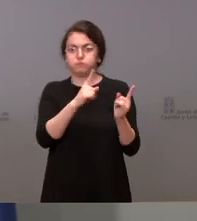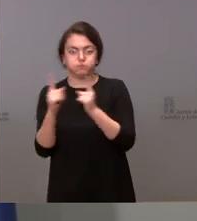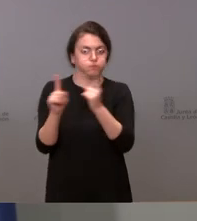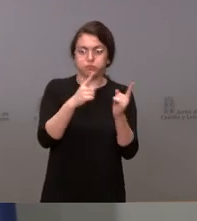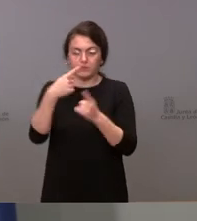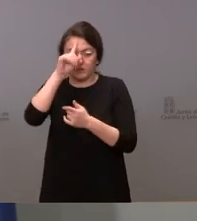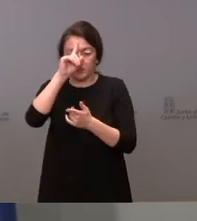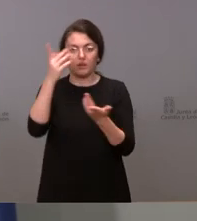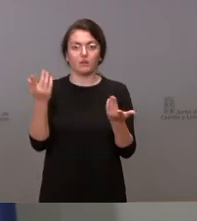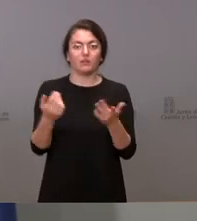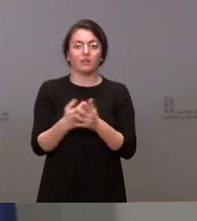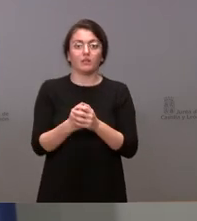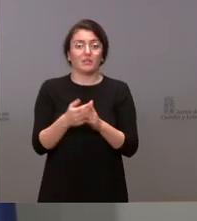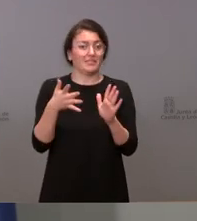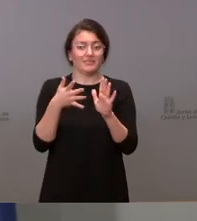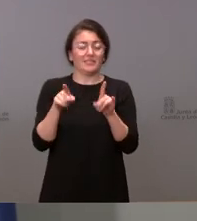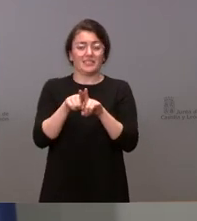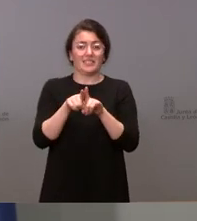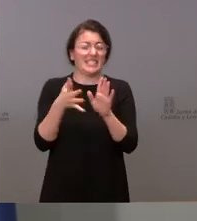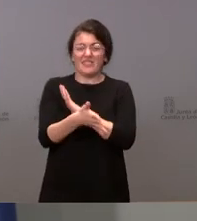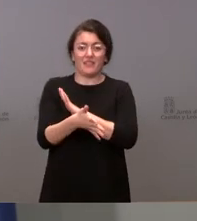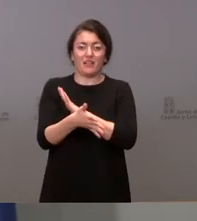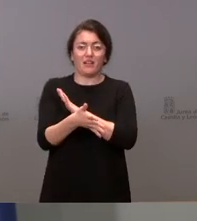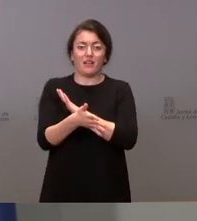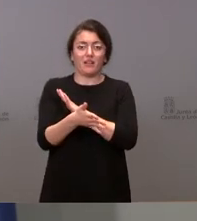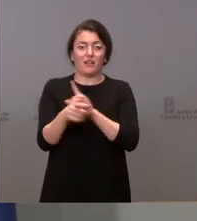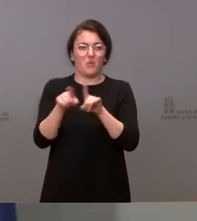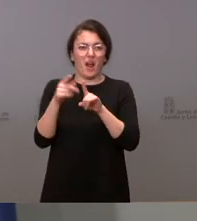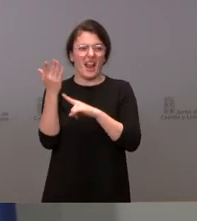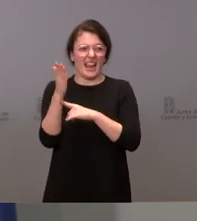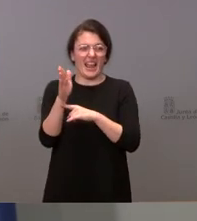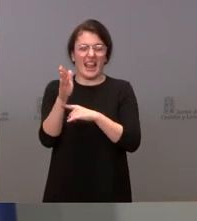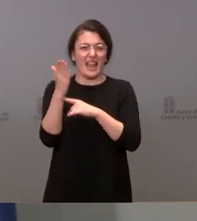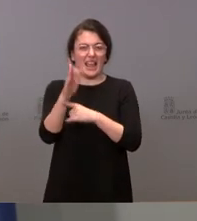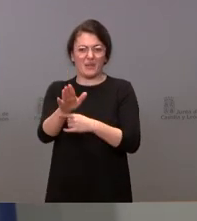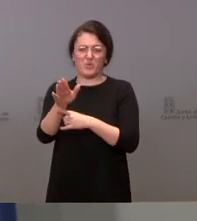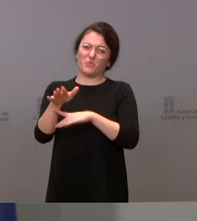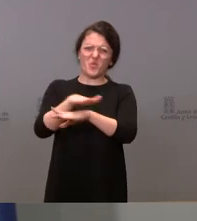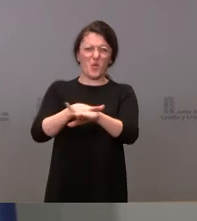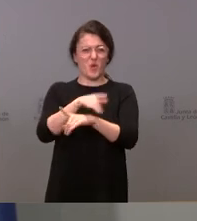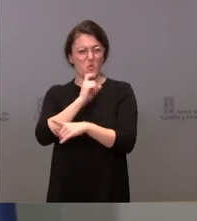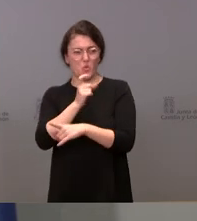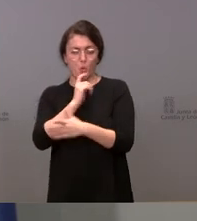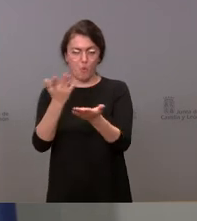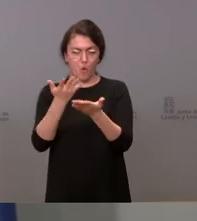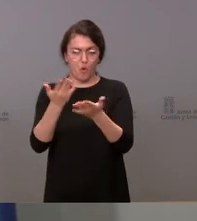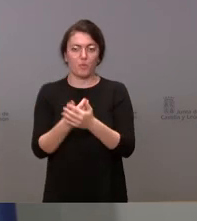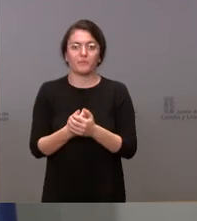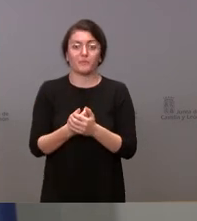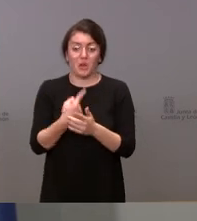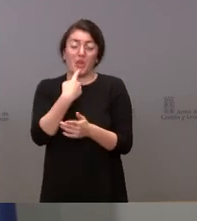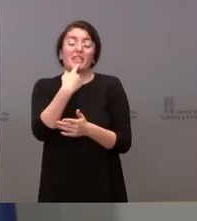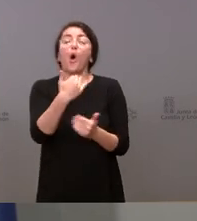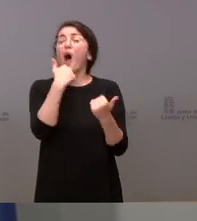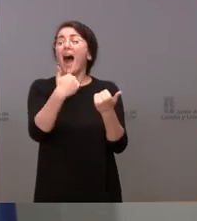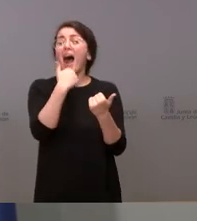Es otro nuevo ejemplo de la cogobernanza de nuestro gobierno, ¿no? Yo digo que hay que hacer una cosa, pero luego ya se la